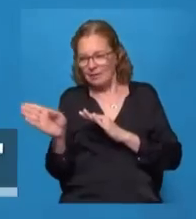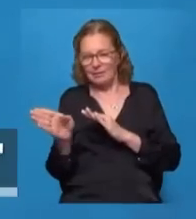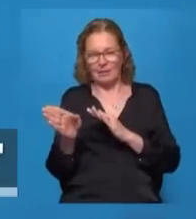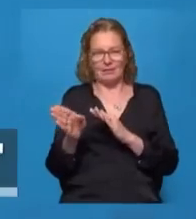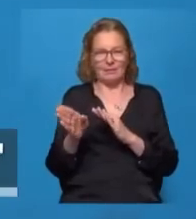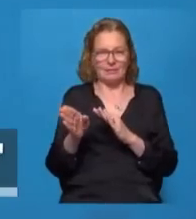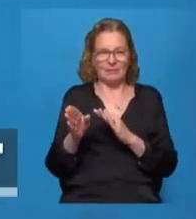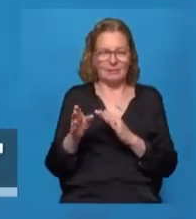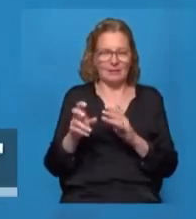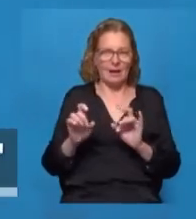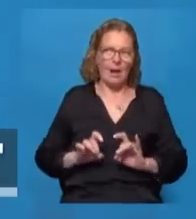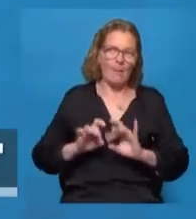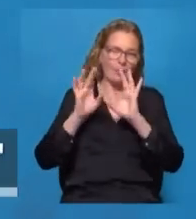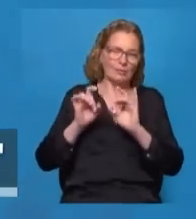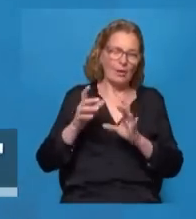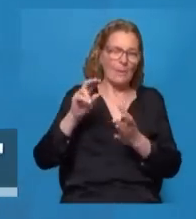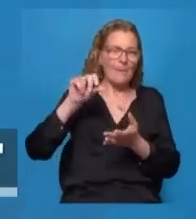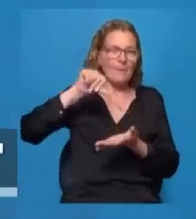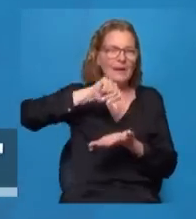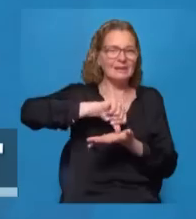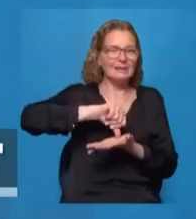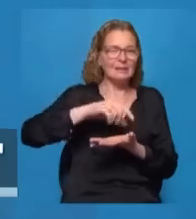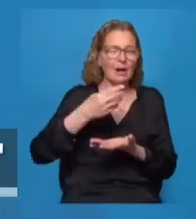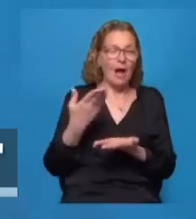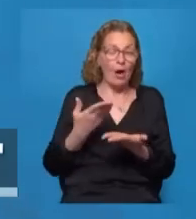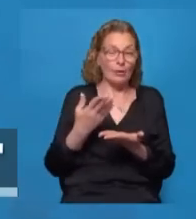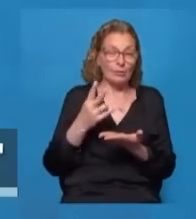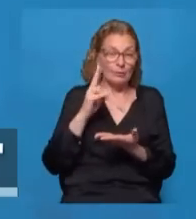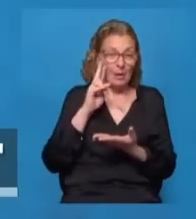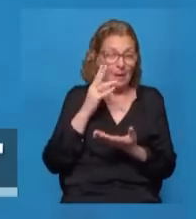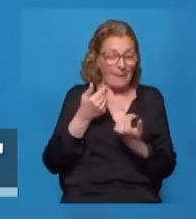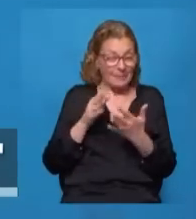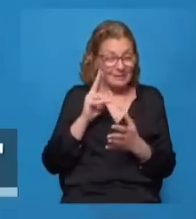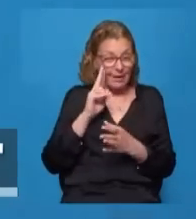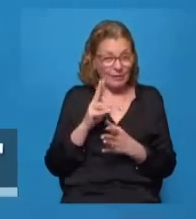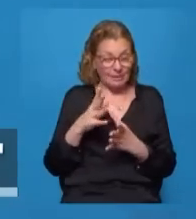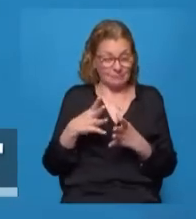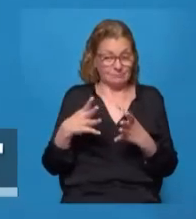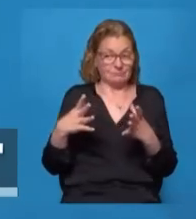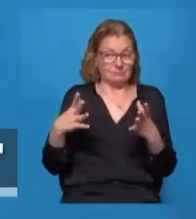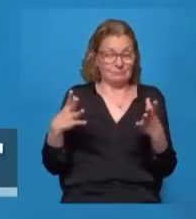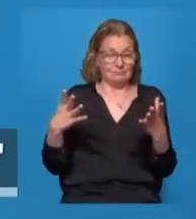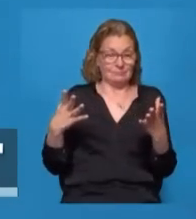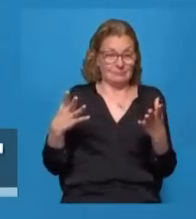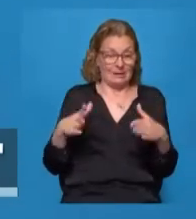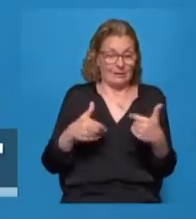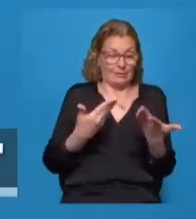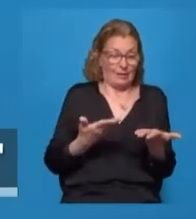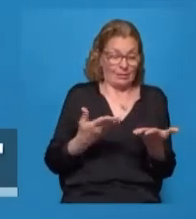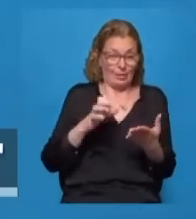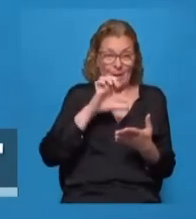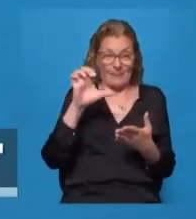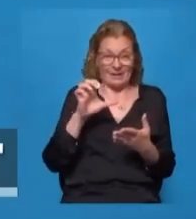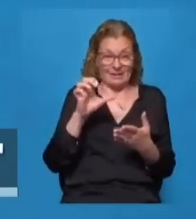de la producción de nuestros países ahora cuando uno empieza a ver las dimensiones de las cosas que se le están entregando a empresas